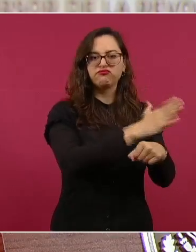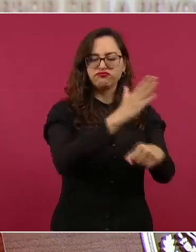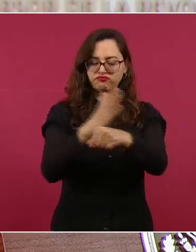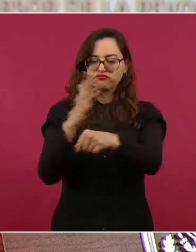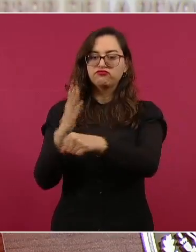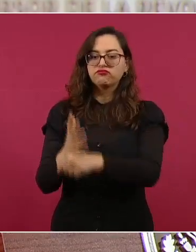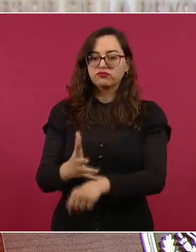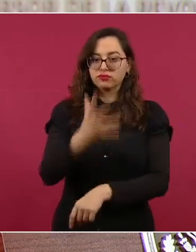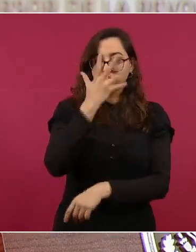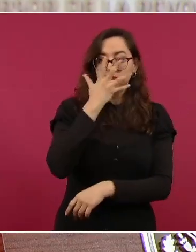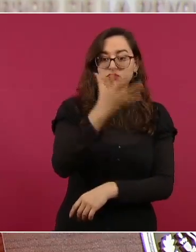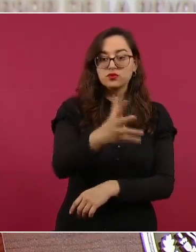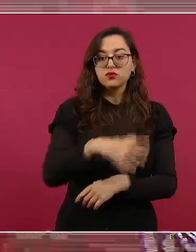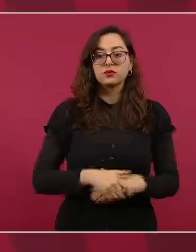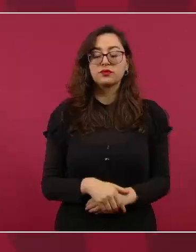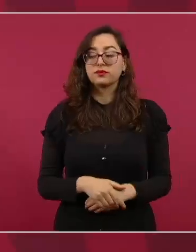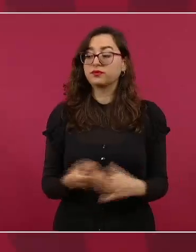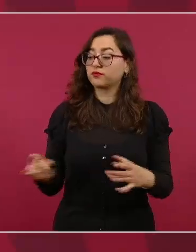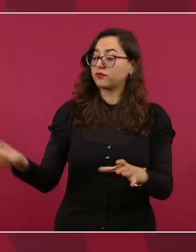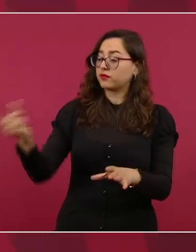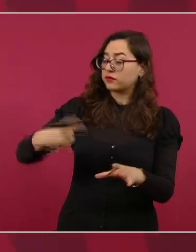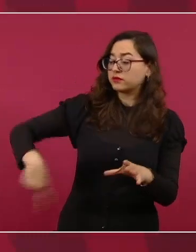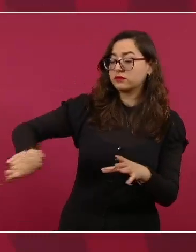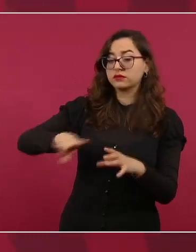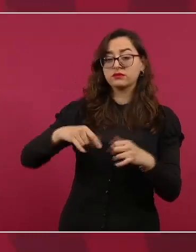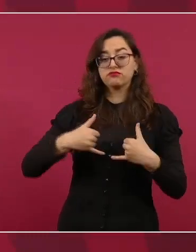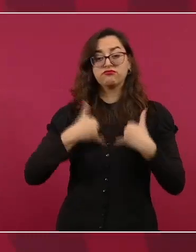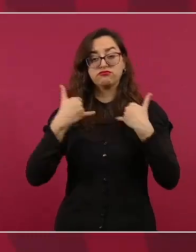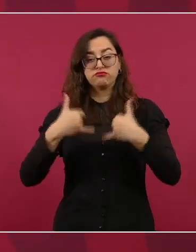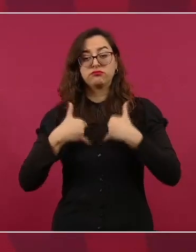Entonces, el mensaje a los jóvenes es que